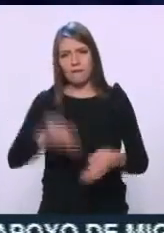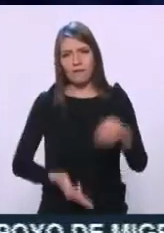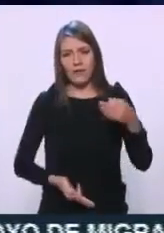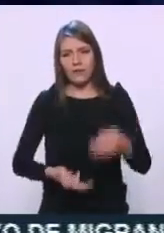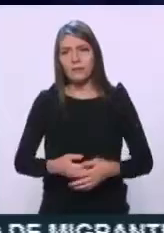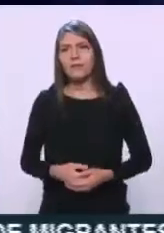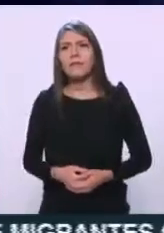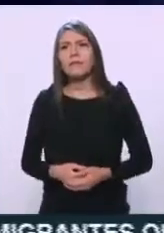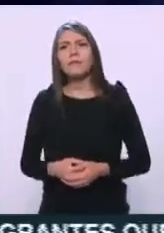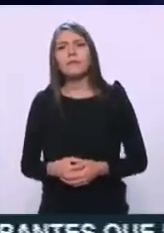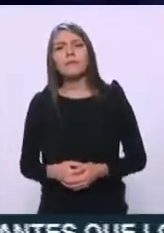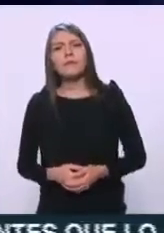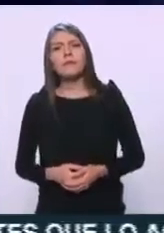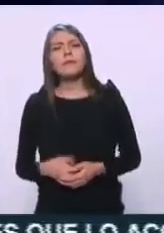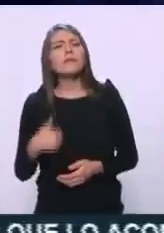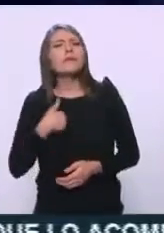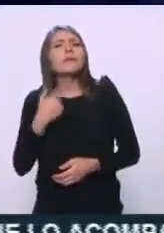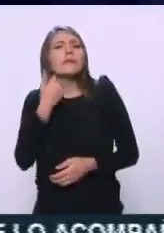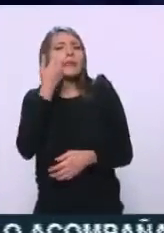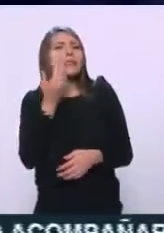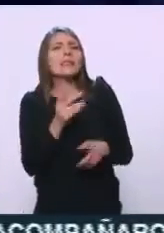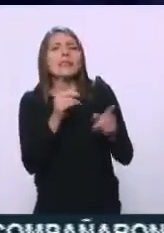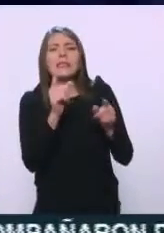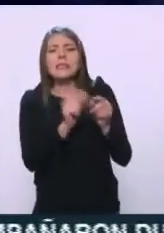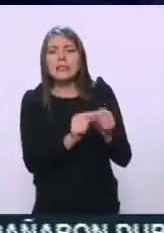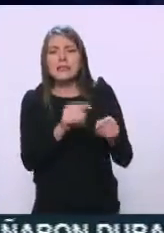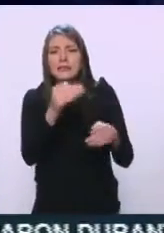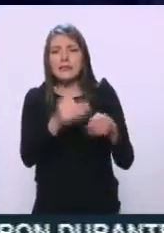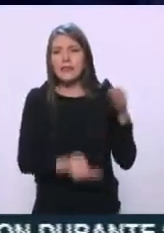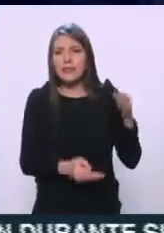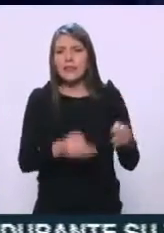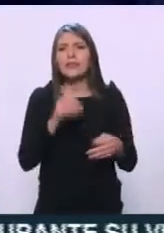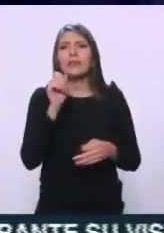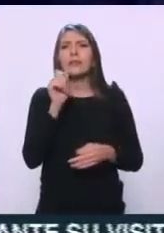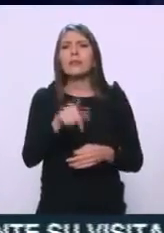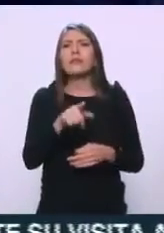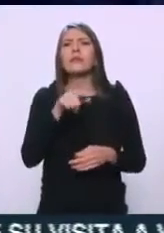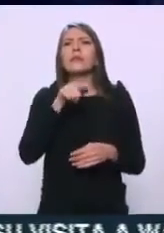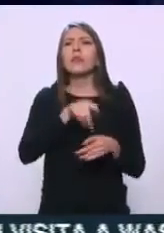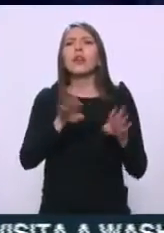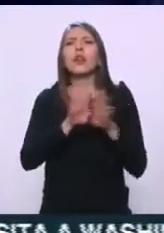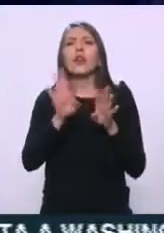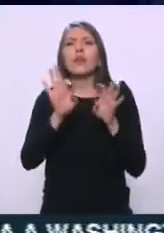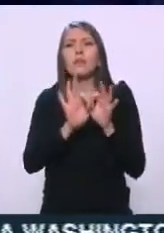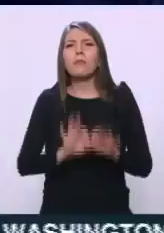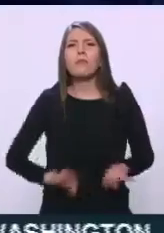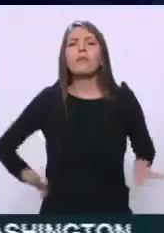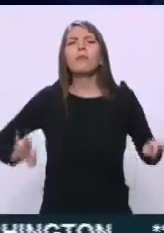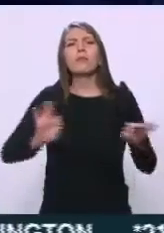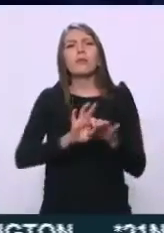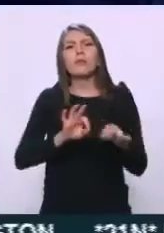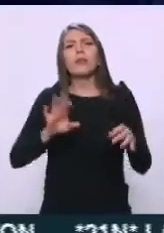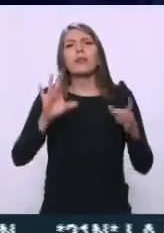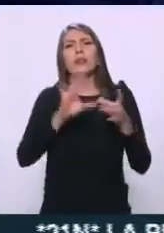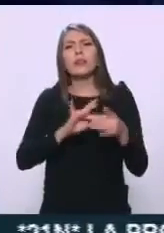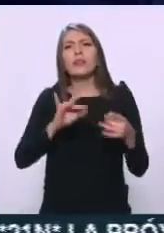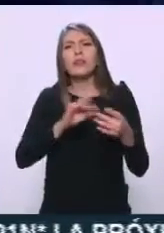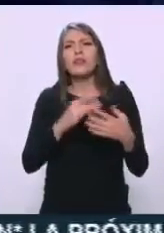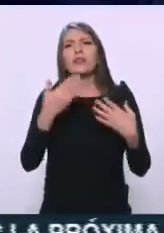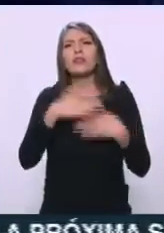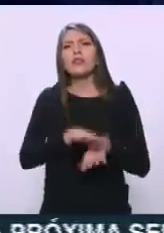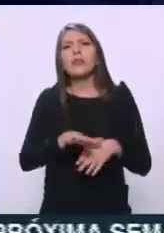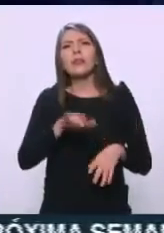me permites, que es muy importante de manera final y que tiene que ver con la valoración importante que habría que hacer sobre el viaje de